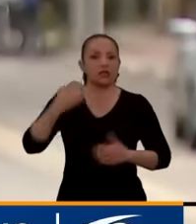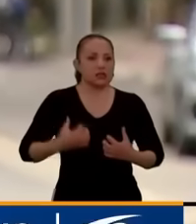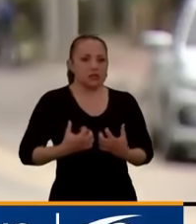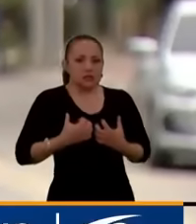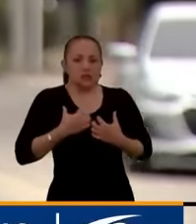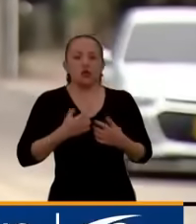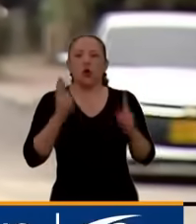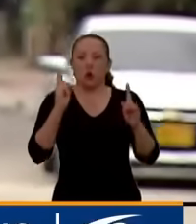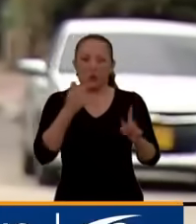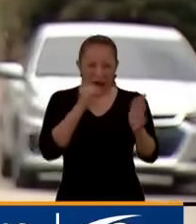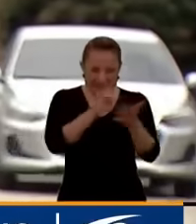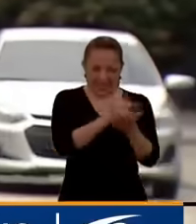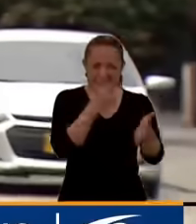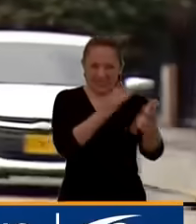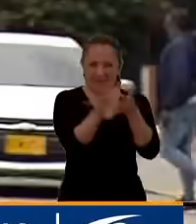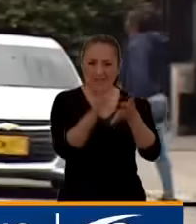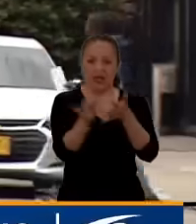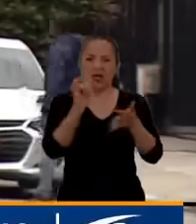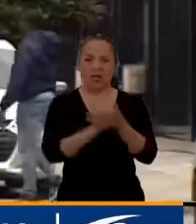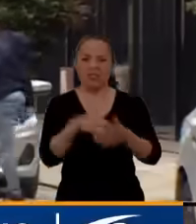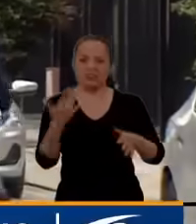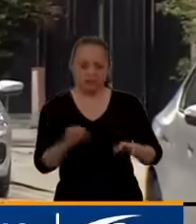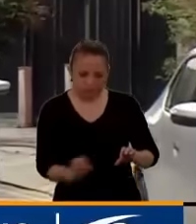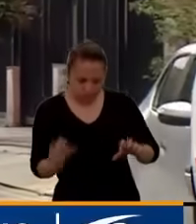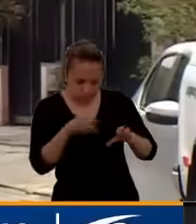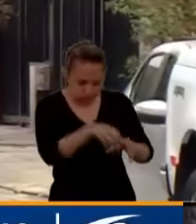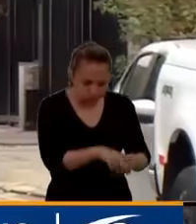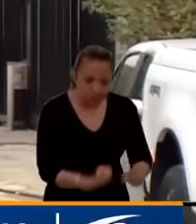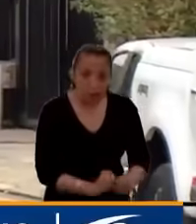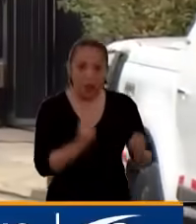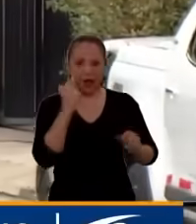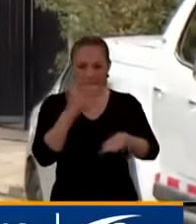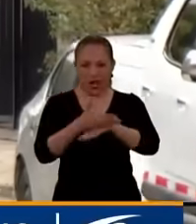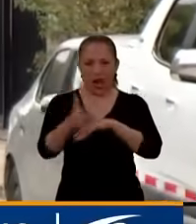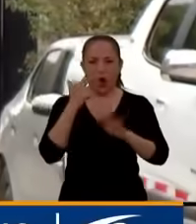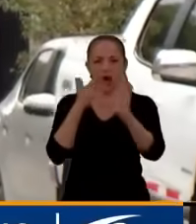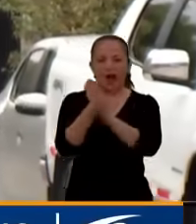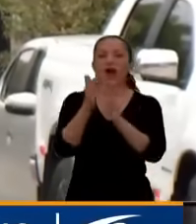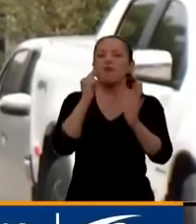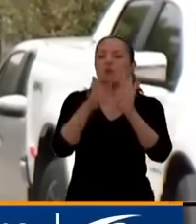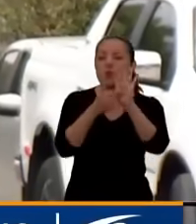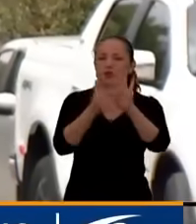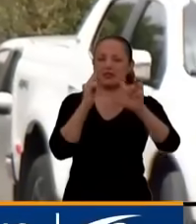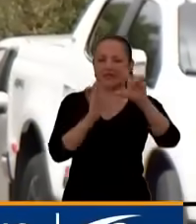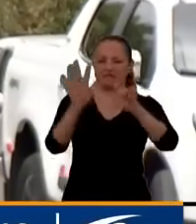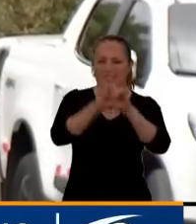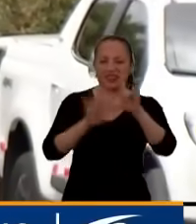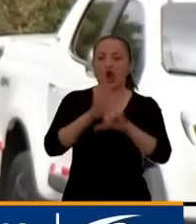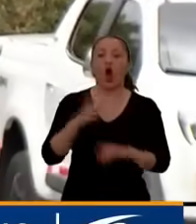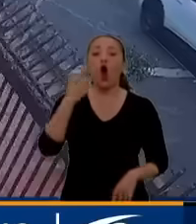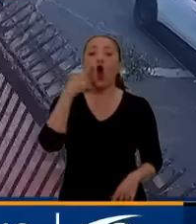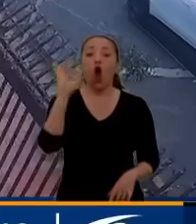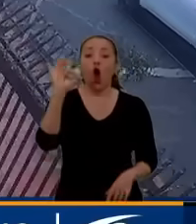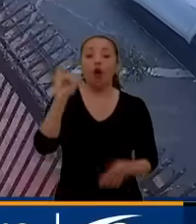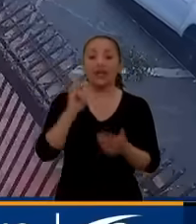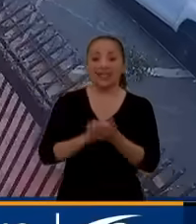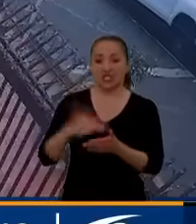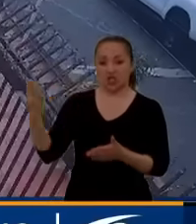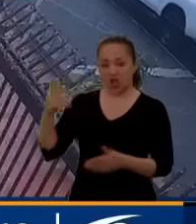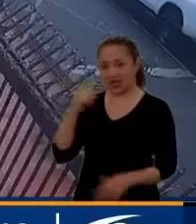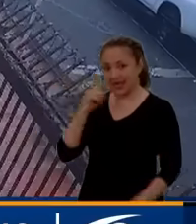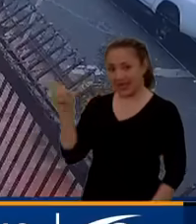cuenta de lo que usted estaba diciendo, un artefacto explosivo que ustedes a continuación van a ver en un video que se conoció. Un hombre que estaba exactamente en esa esquina de